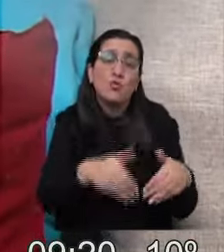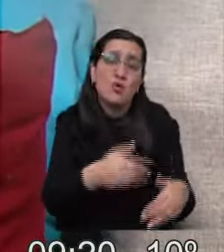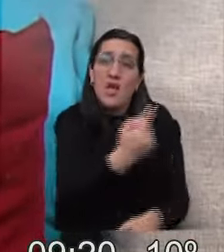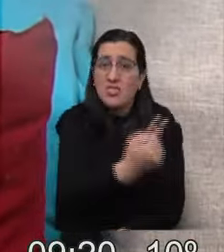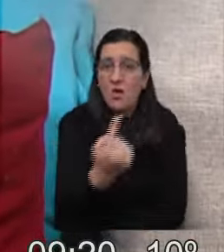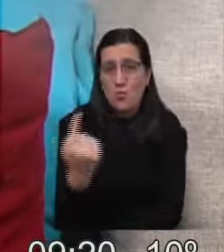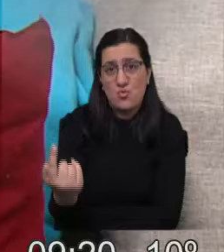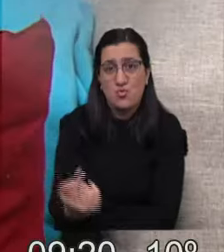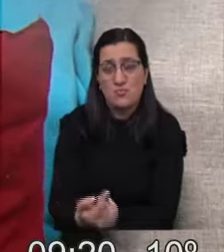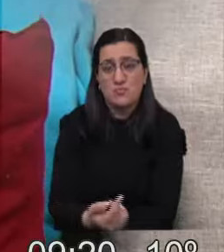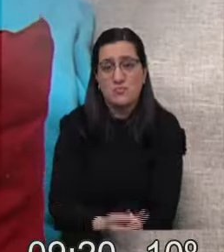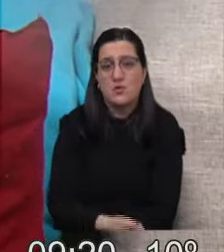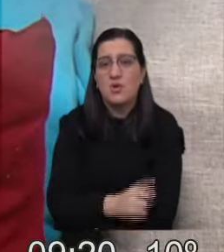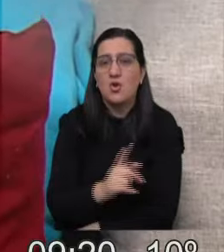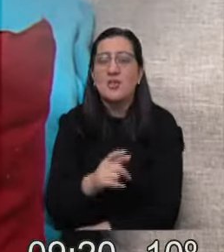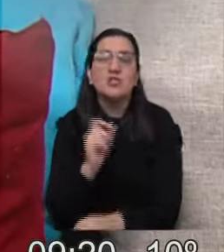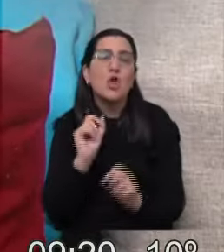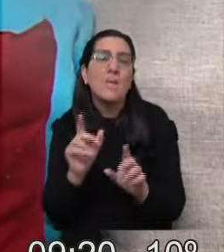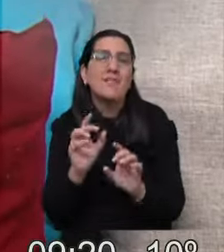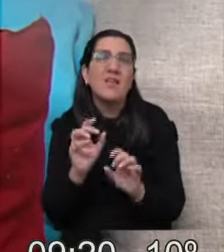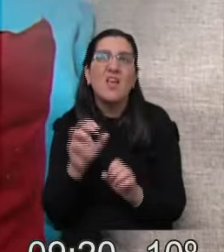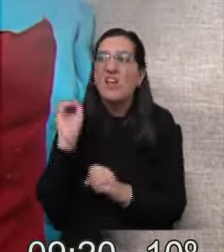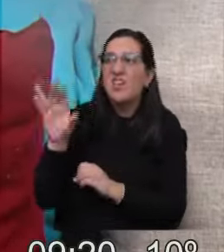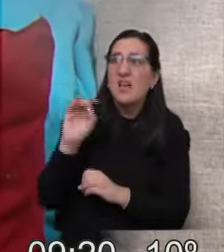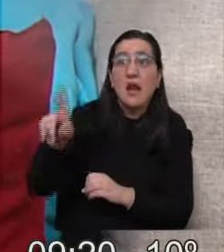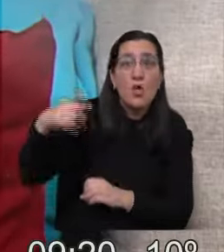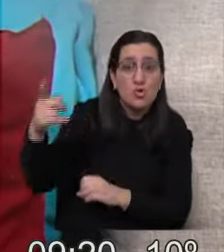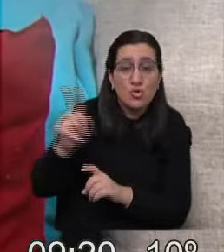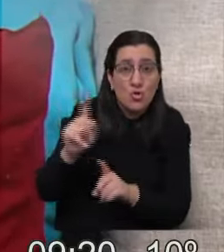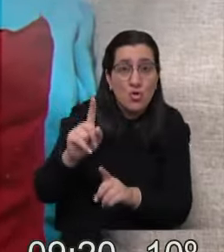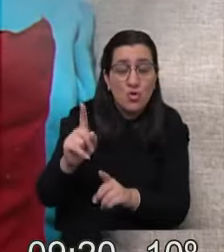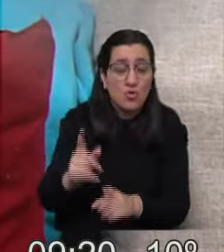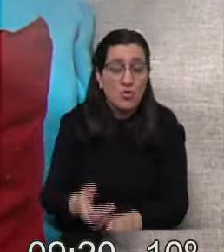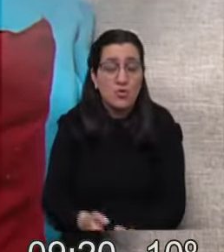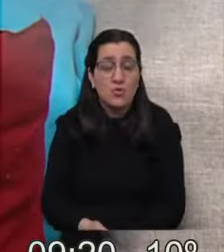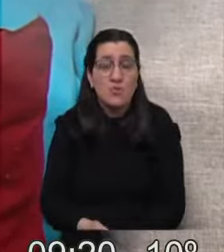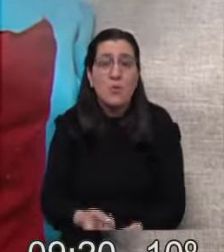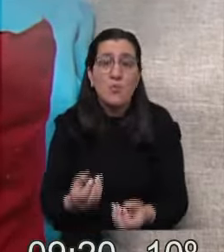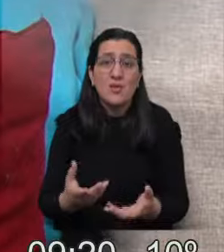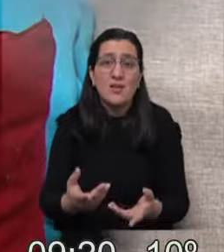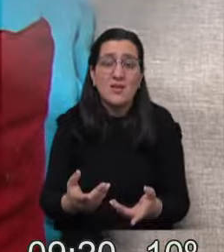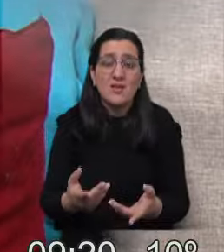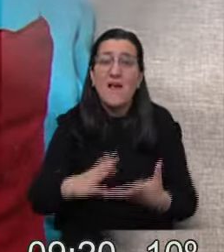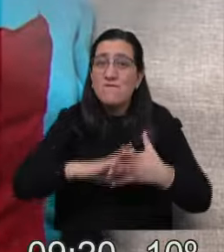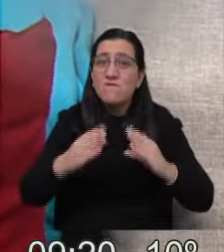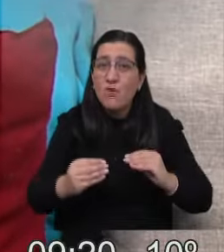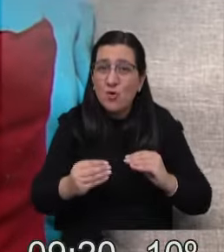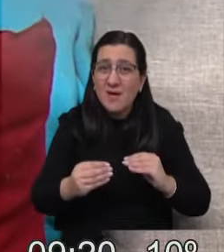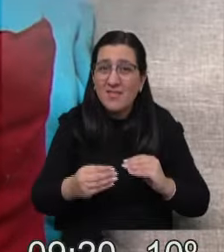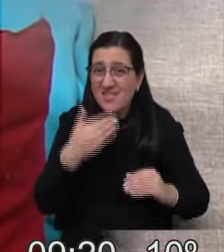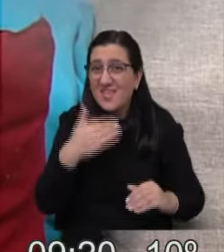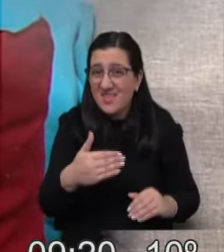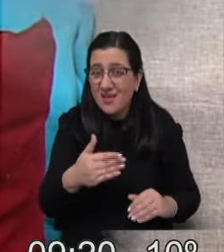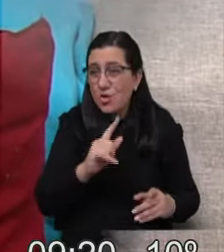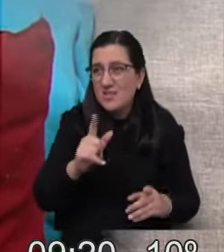y dejar de tirar piedras a los costados, porque la forma de entender lo que queremos para país no está en